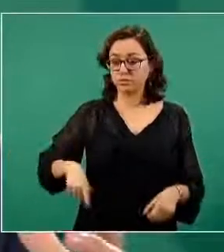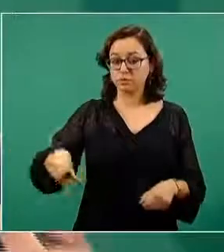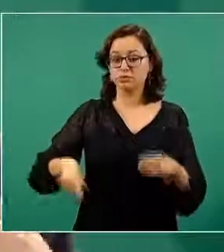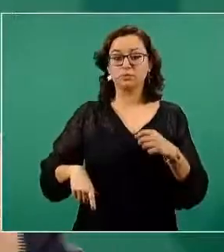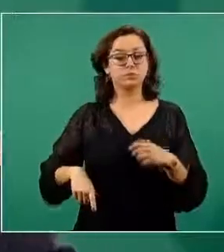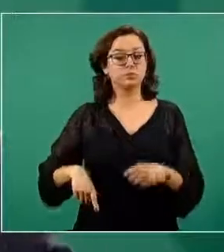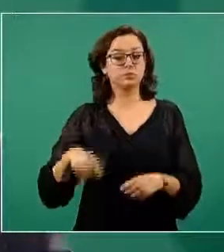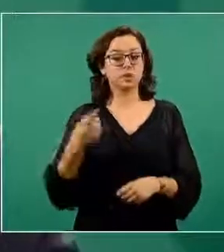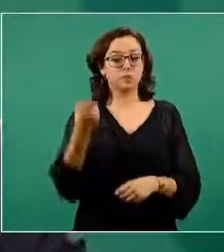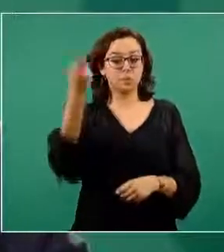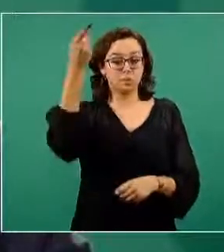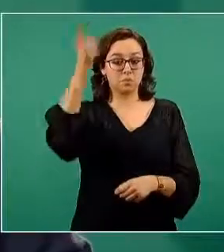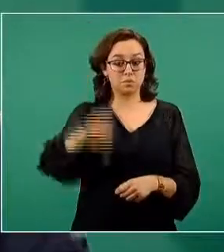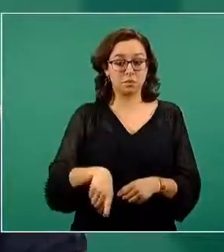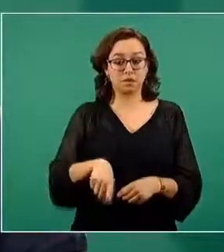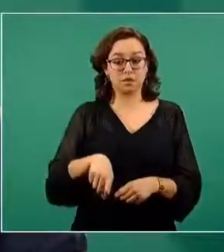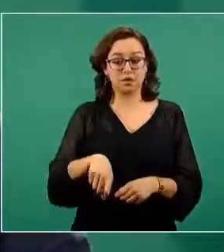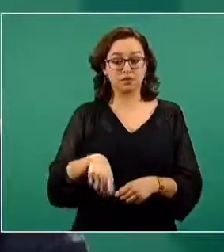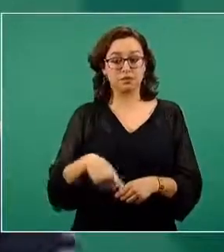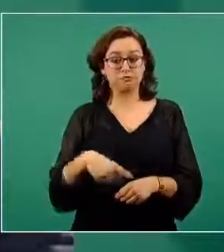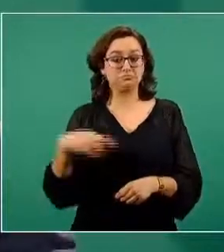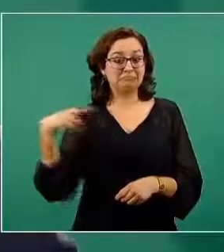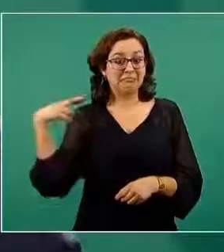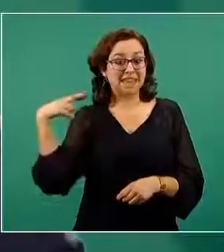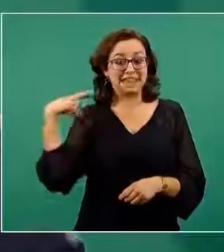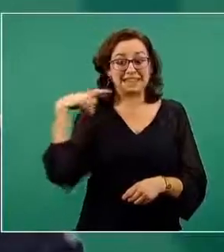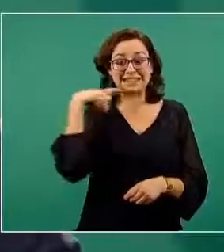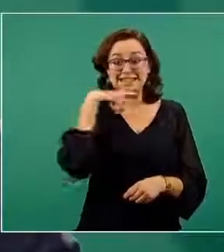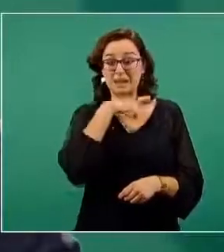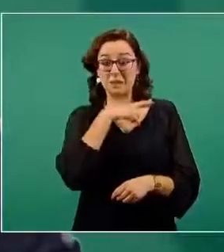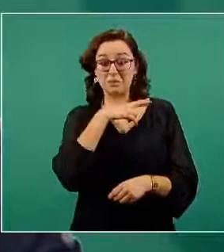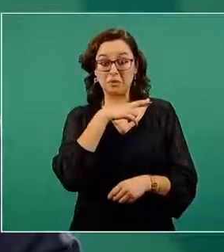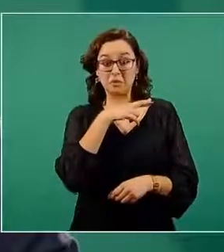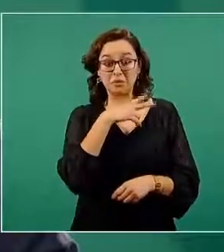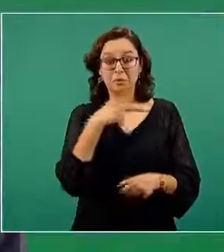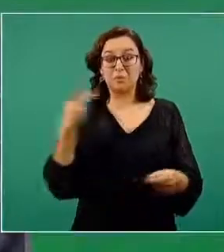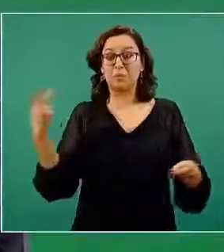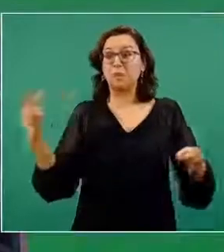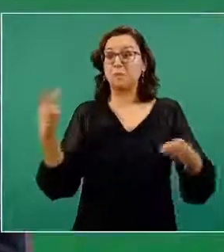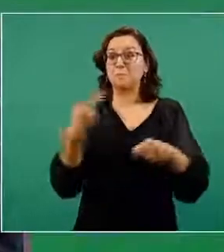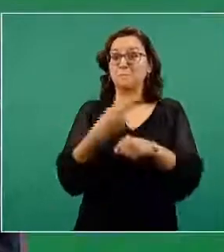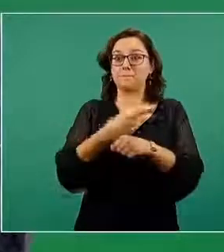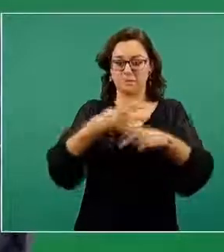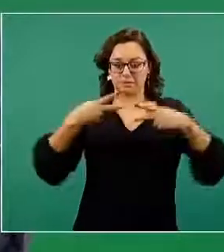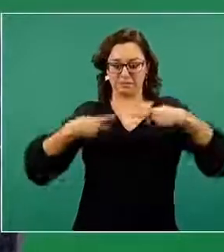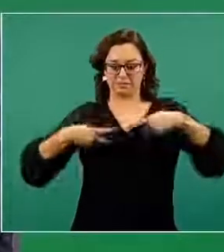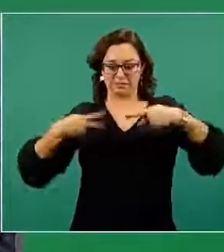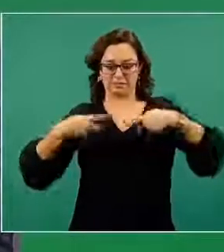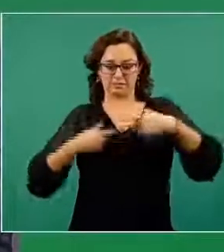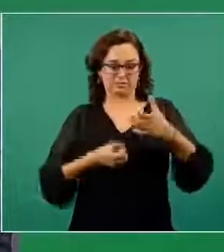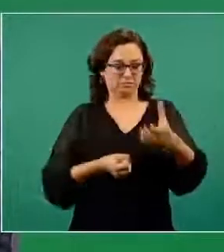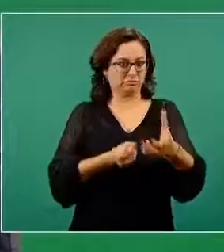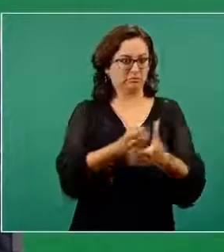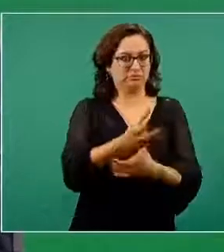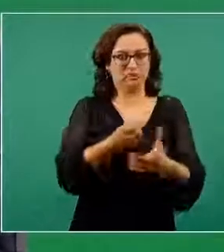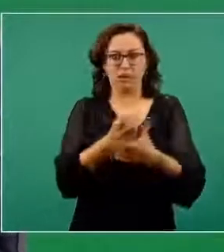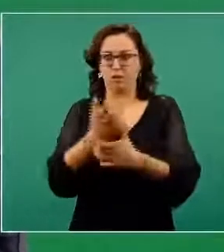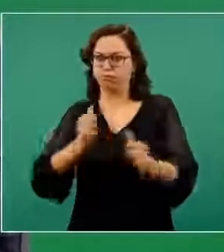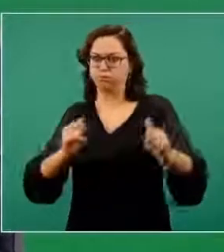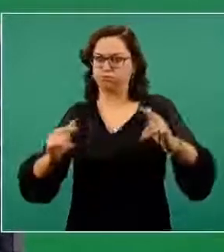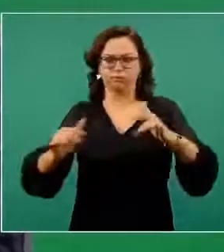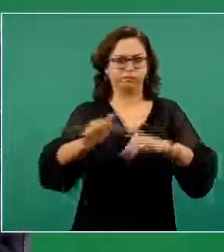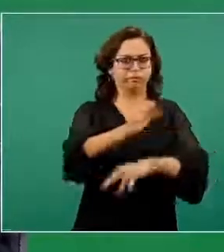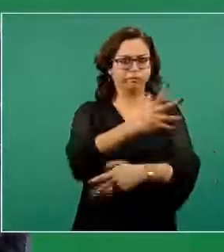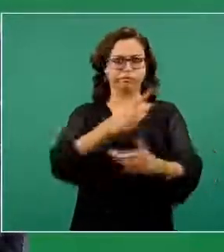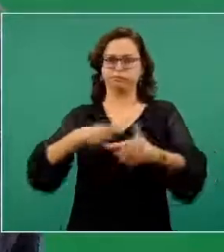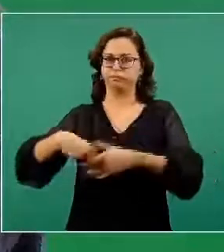sacar de la vía pública, es decir, de el intercambio en la vía pública, de la experiencia de